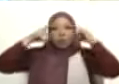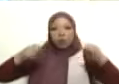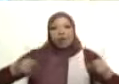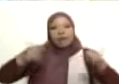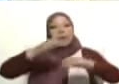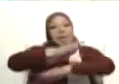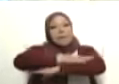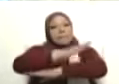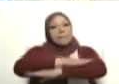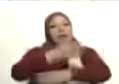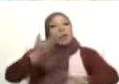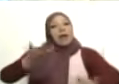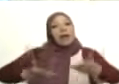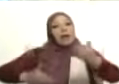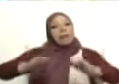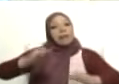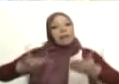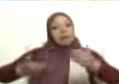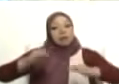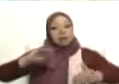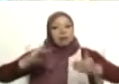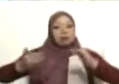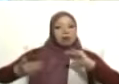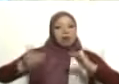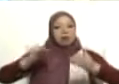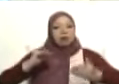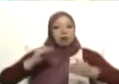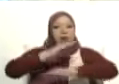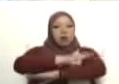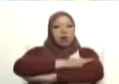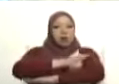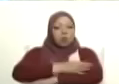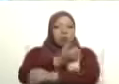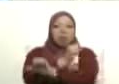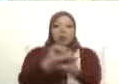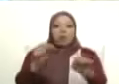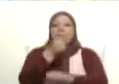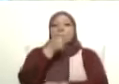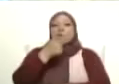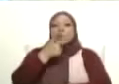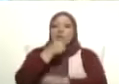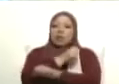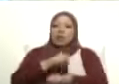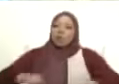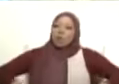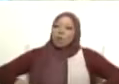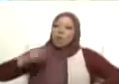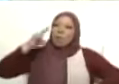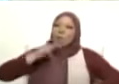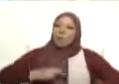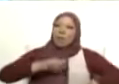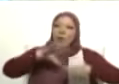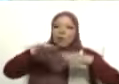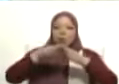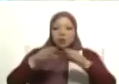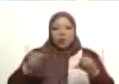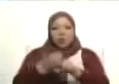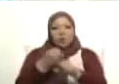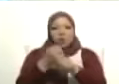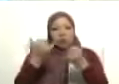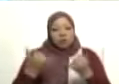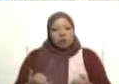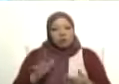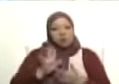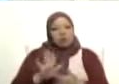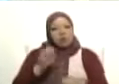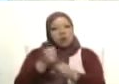ética, su moral, una Fuerza Armada monolítica ahorita, en este momento y en todos estos momentos que hemos estado